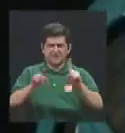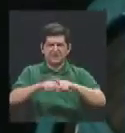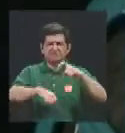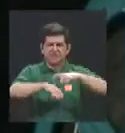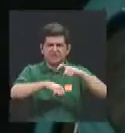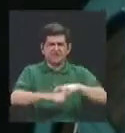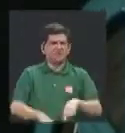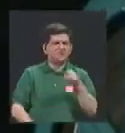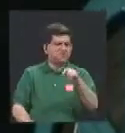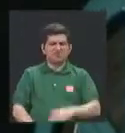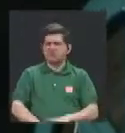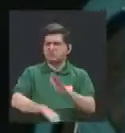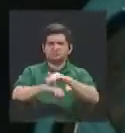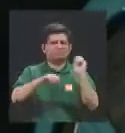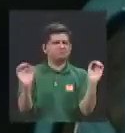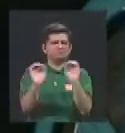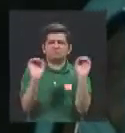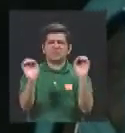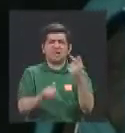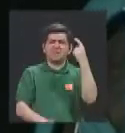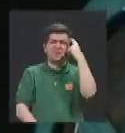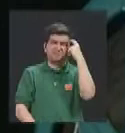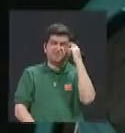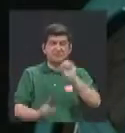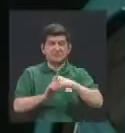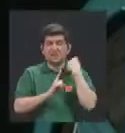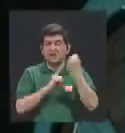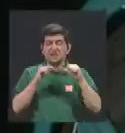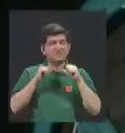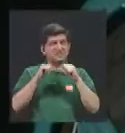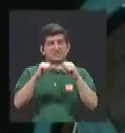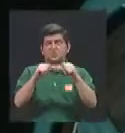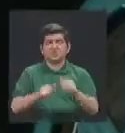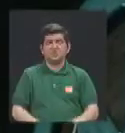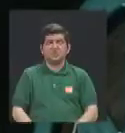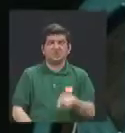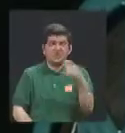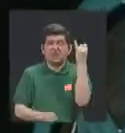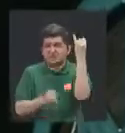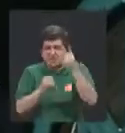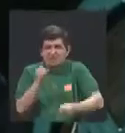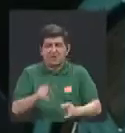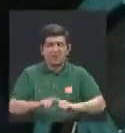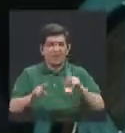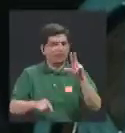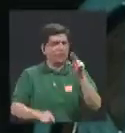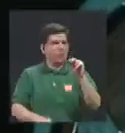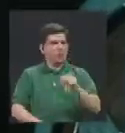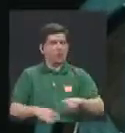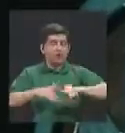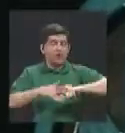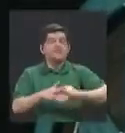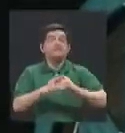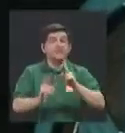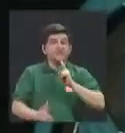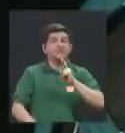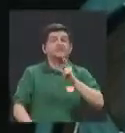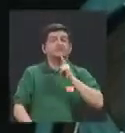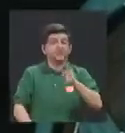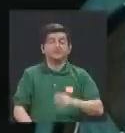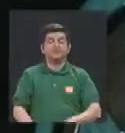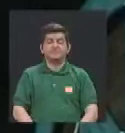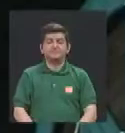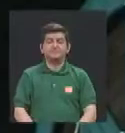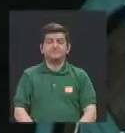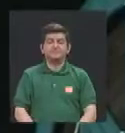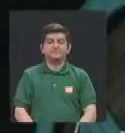Canal 6, duramos varios tiempos que no nos llamaron, no nos dijeron nada y pensamos que la cosa pues no iba más, que ahí se iba a terminar, pero no, era el